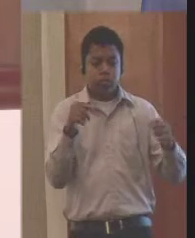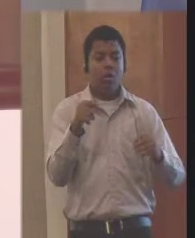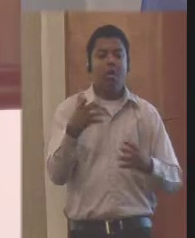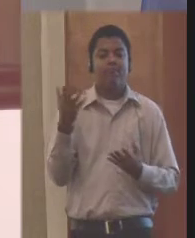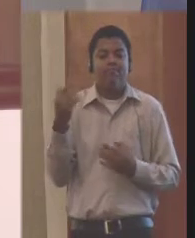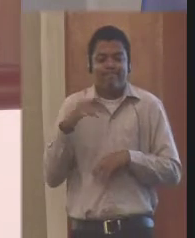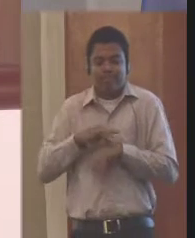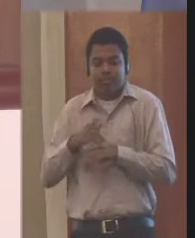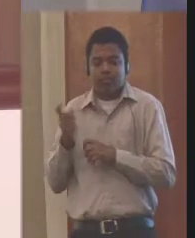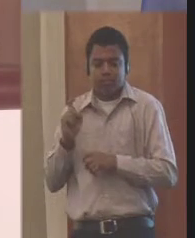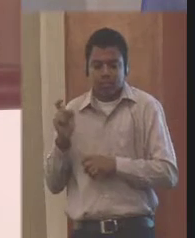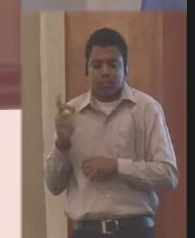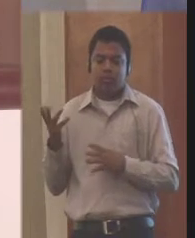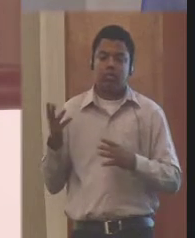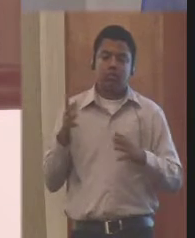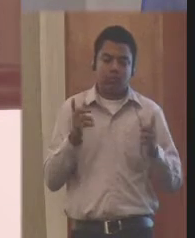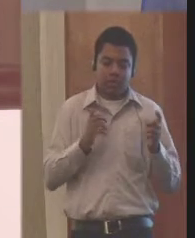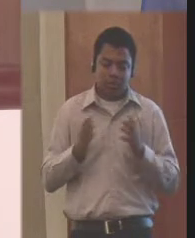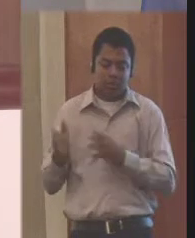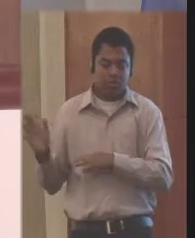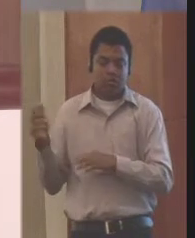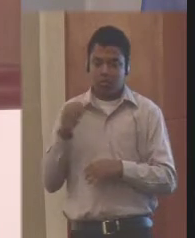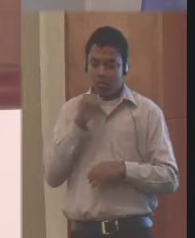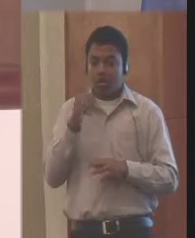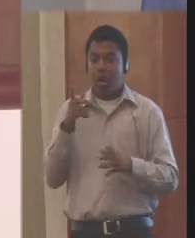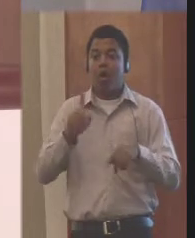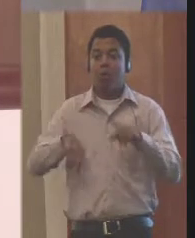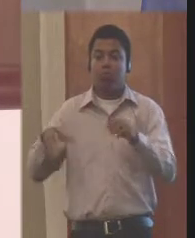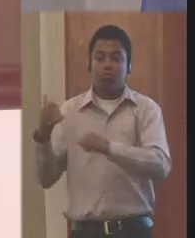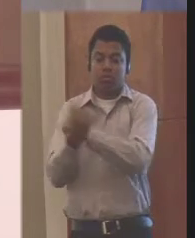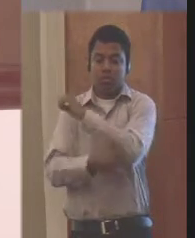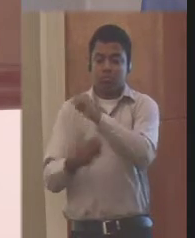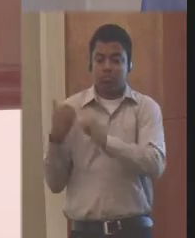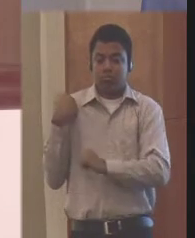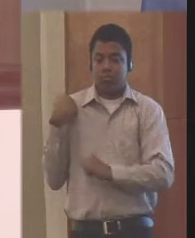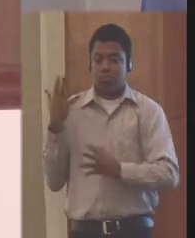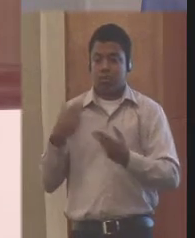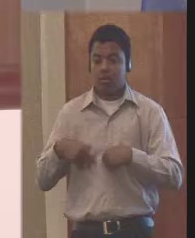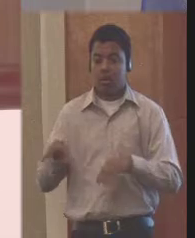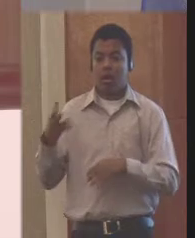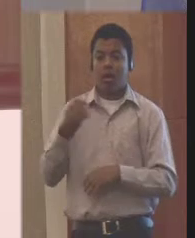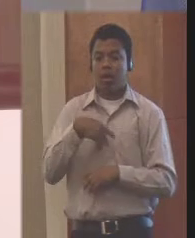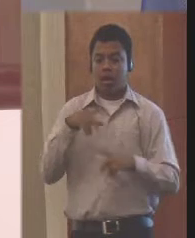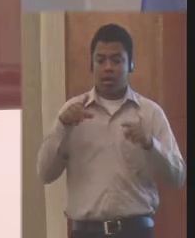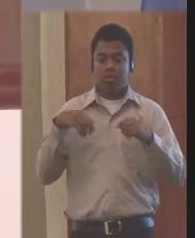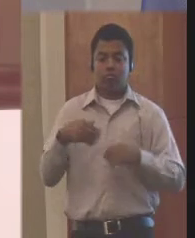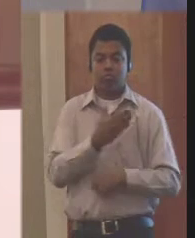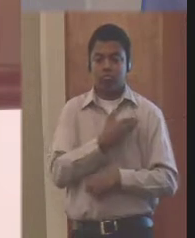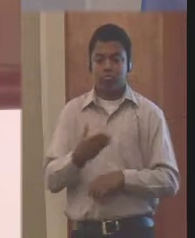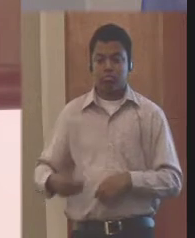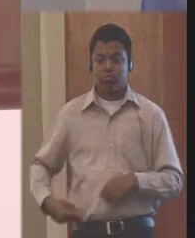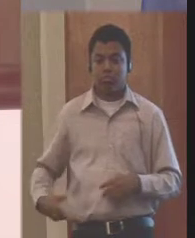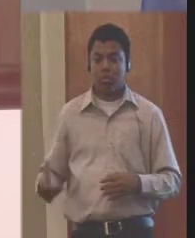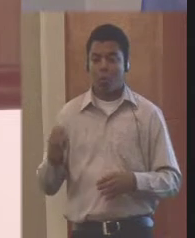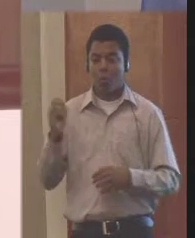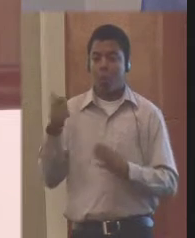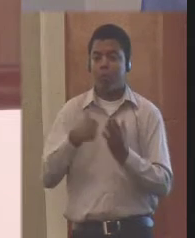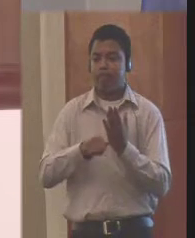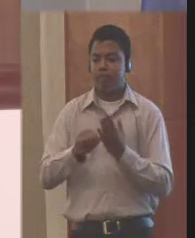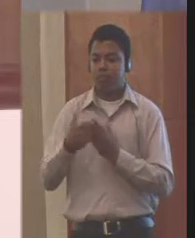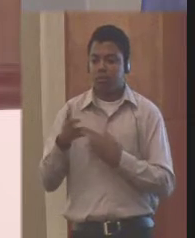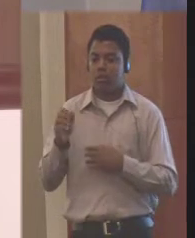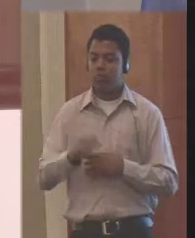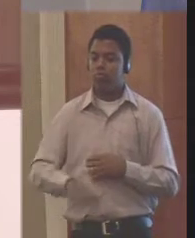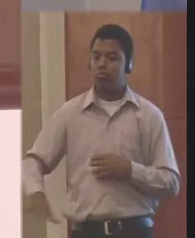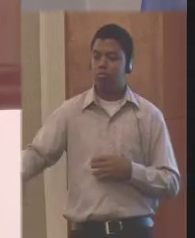paso atrás, aún están catalogando los riesgos, aún están pensando qué van a hacer como respuesta a un desastre,